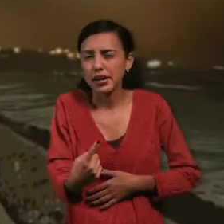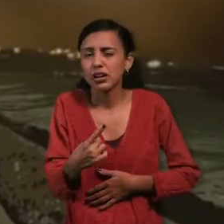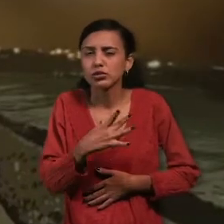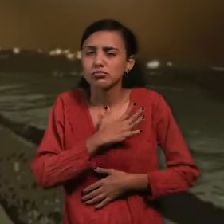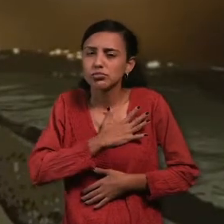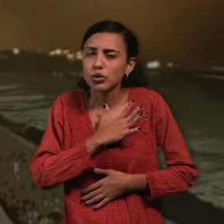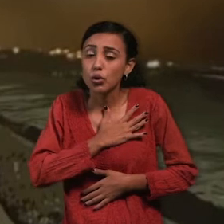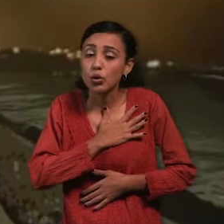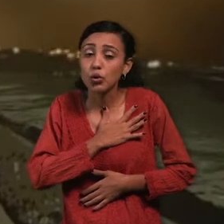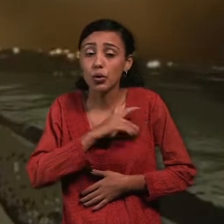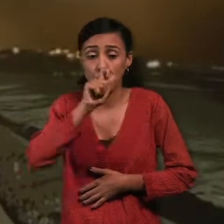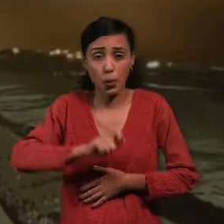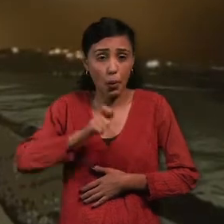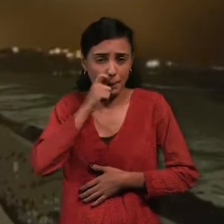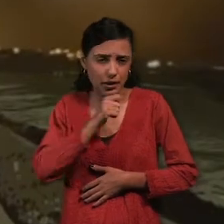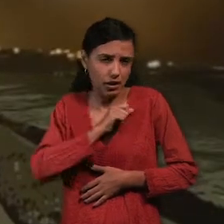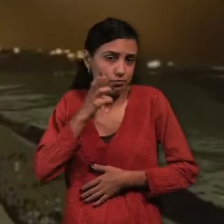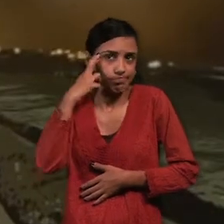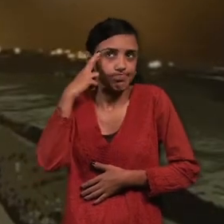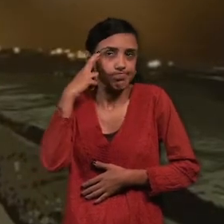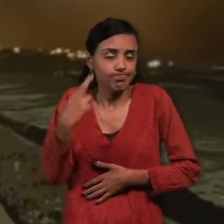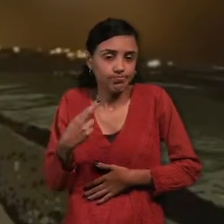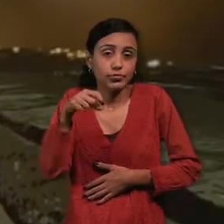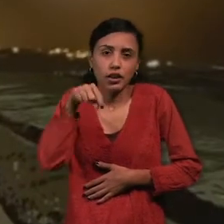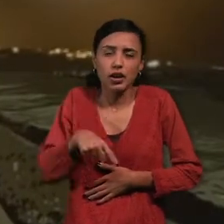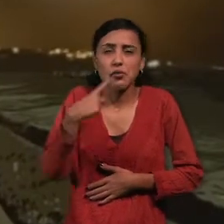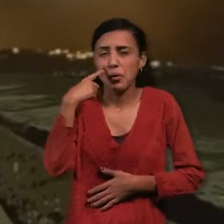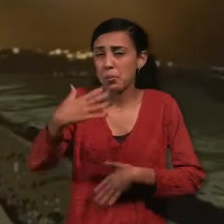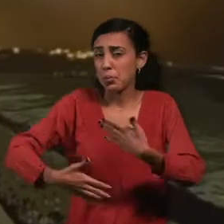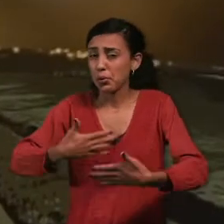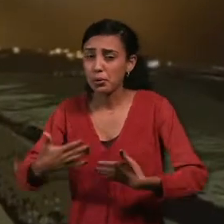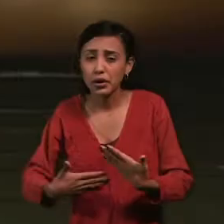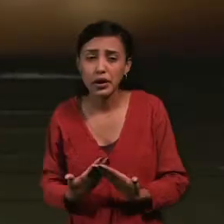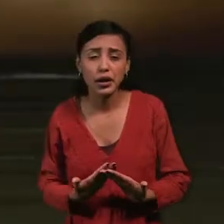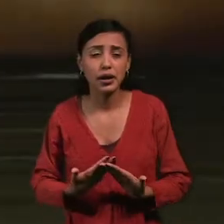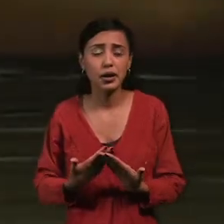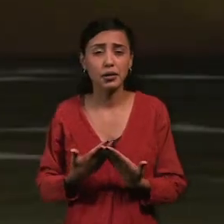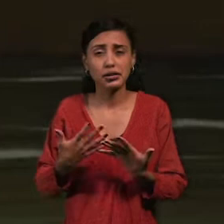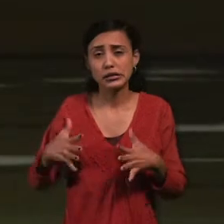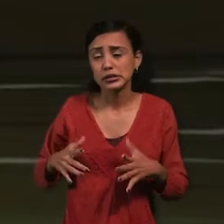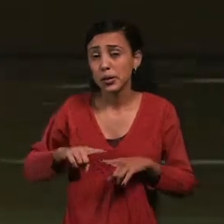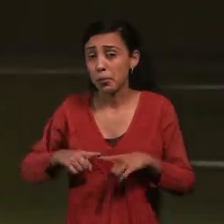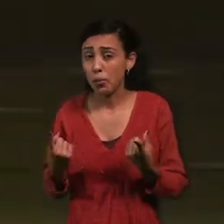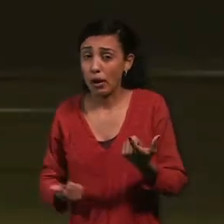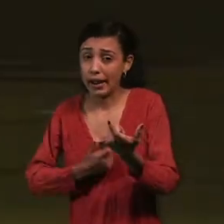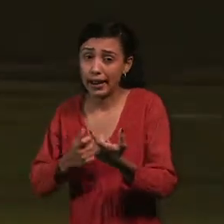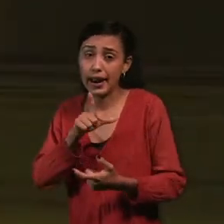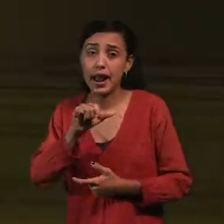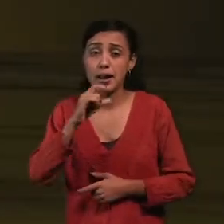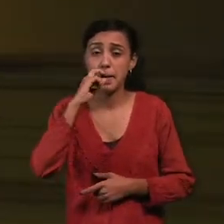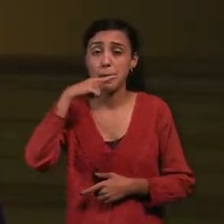dolorosos que el personaje trata de reconstruir, mostrando sus traumas, los horrores y cicatrices vividos en la guerra del Líbano y